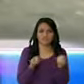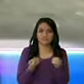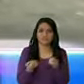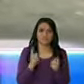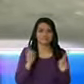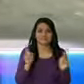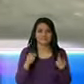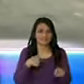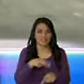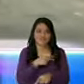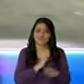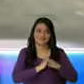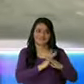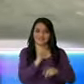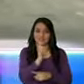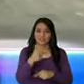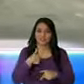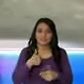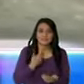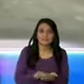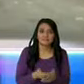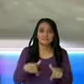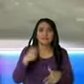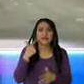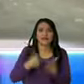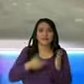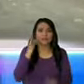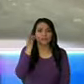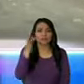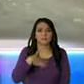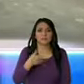dejar porque yo al menos yo vengo por el futuro